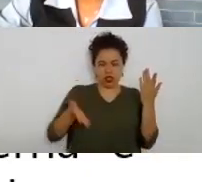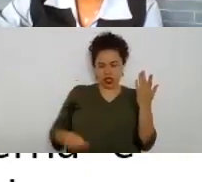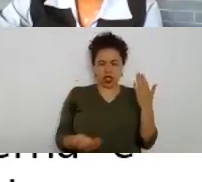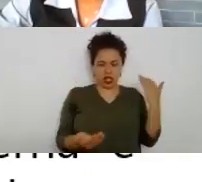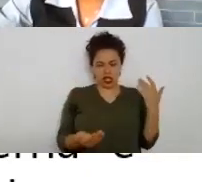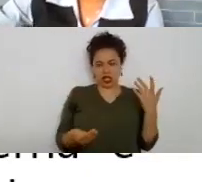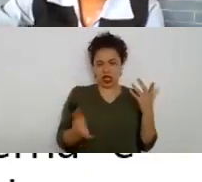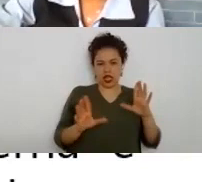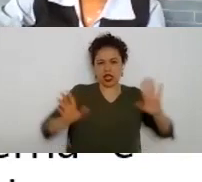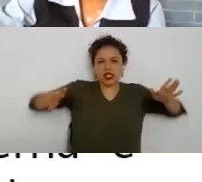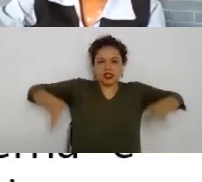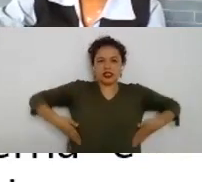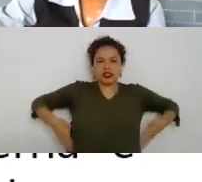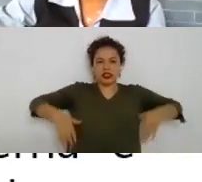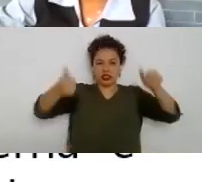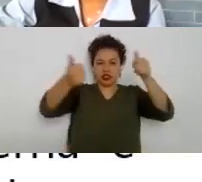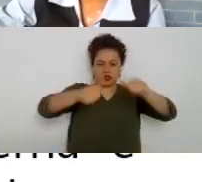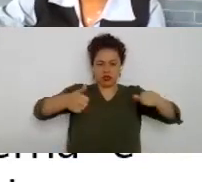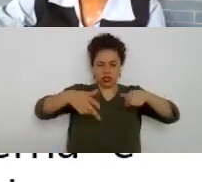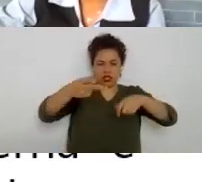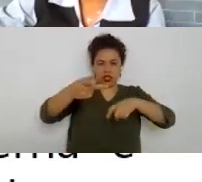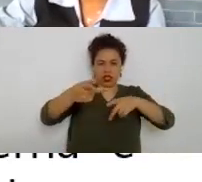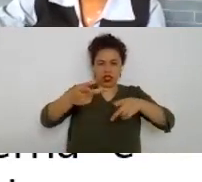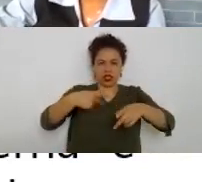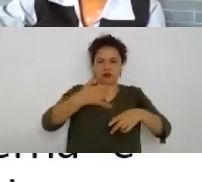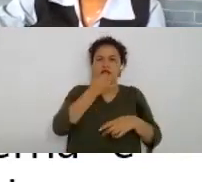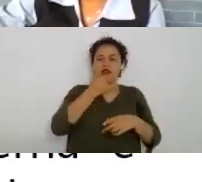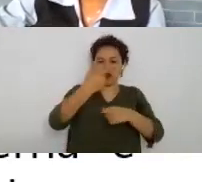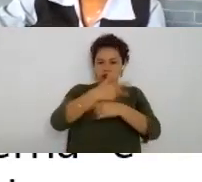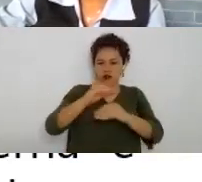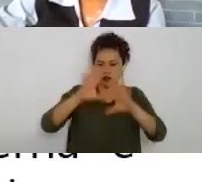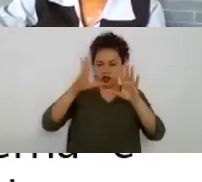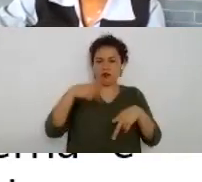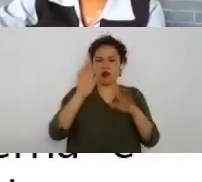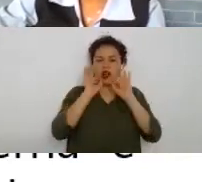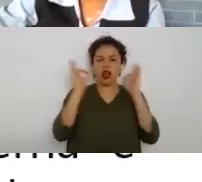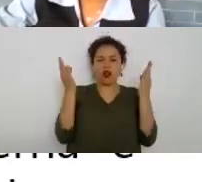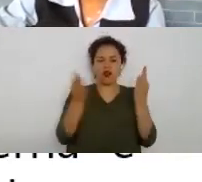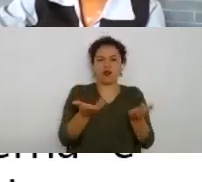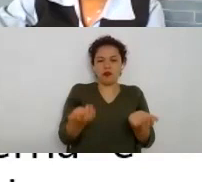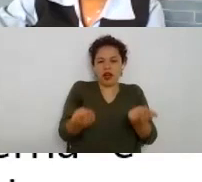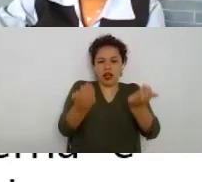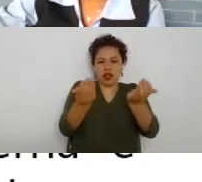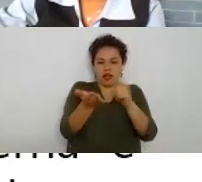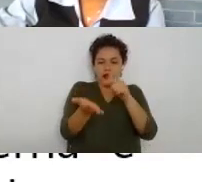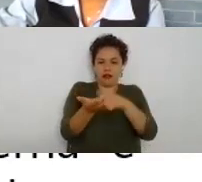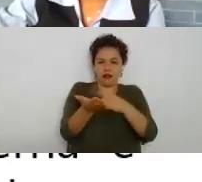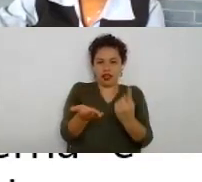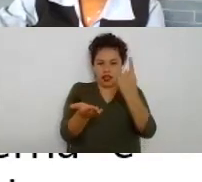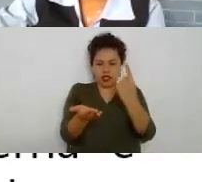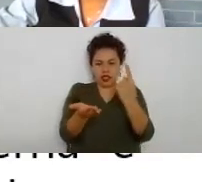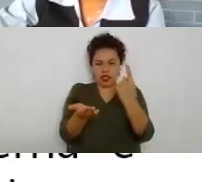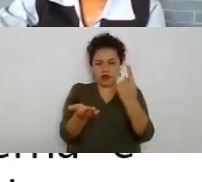piernas, pero, perdón, déjeme prender mi cámara, pero en la forma de las palmas hacia arriba y deslizarlas por